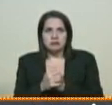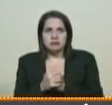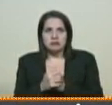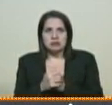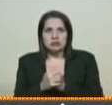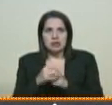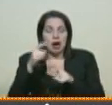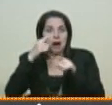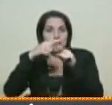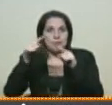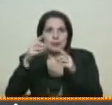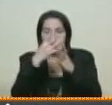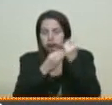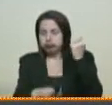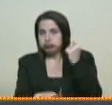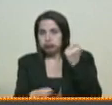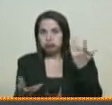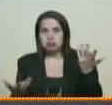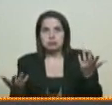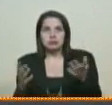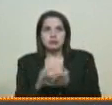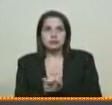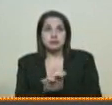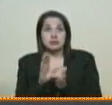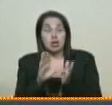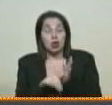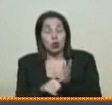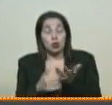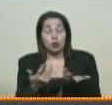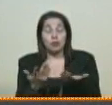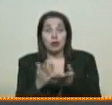Pero se lo llevan, se lo roban.